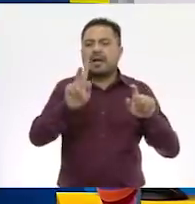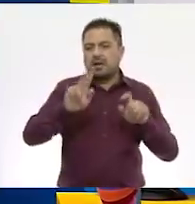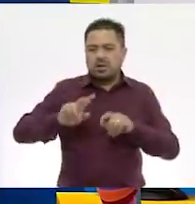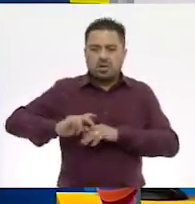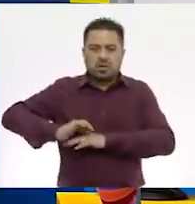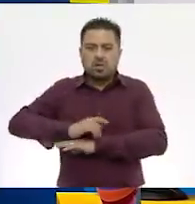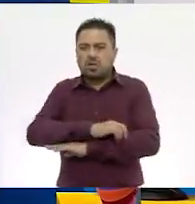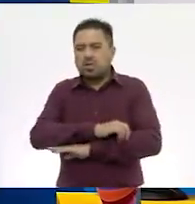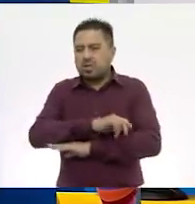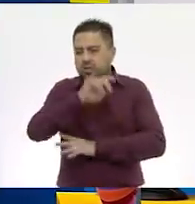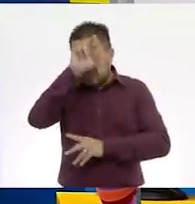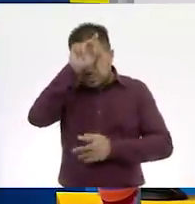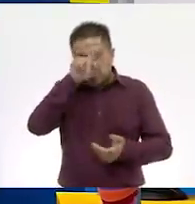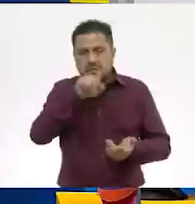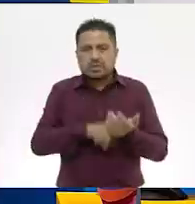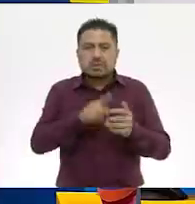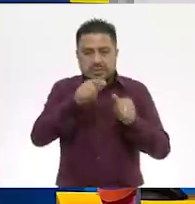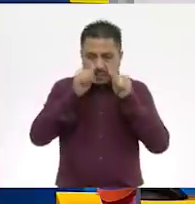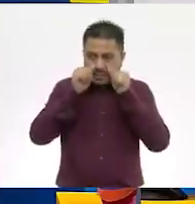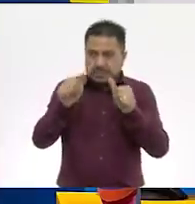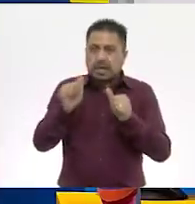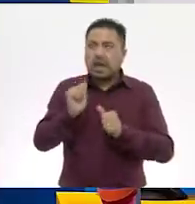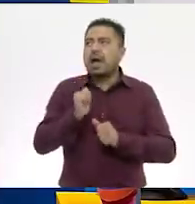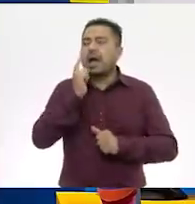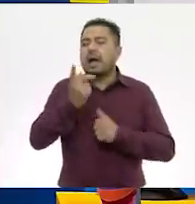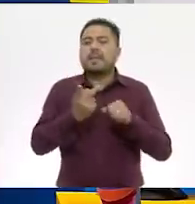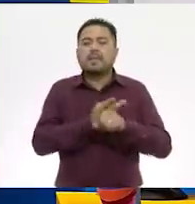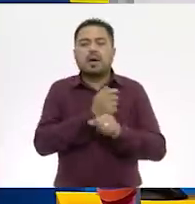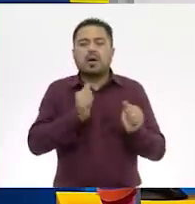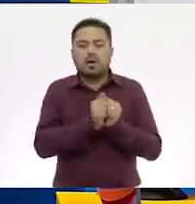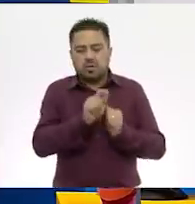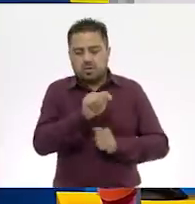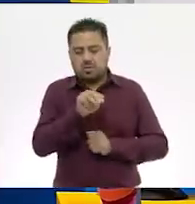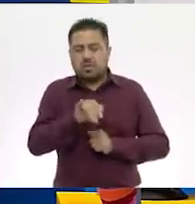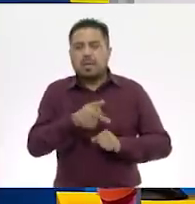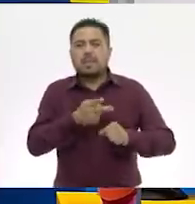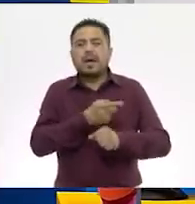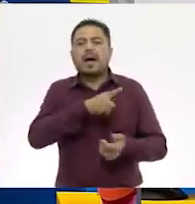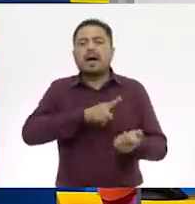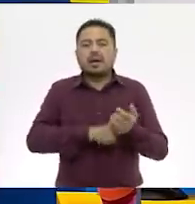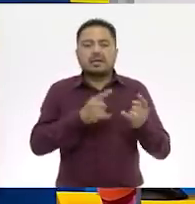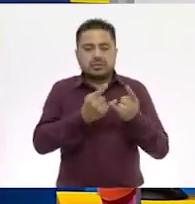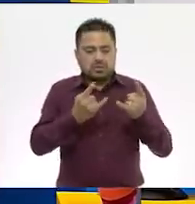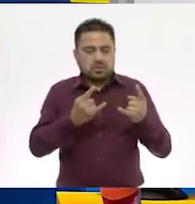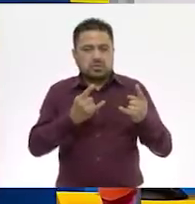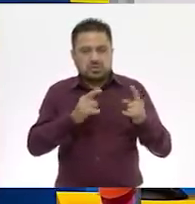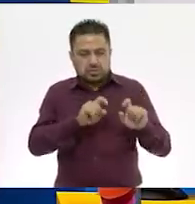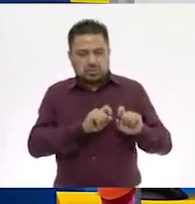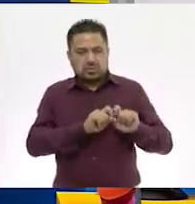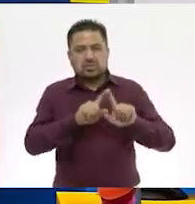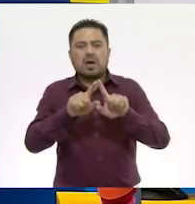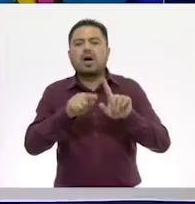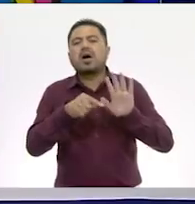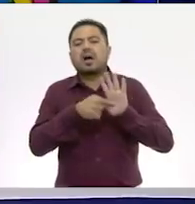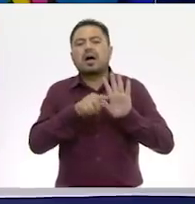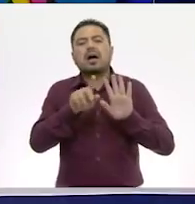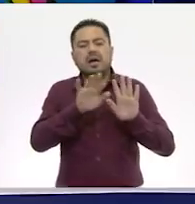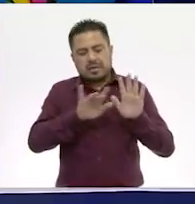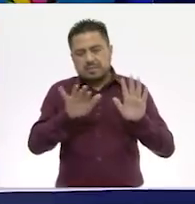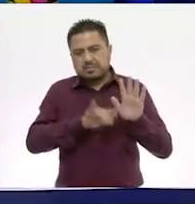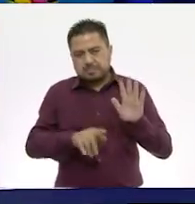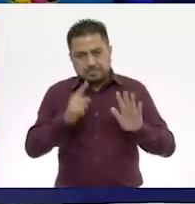hormiga, de Esopo. Pongan mucha atención, pues algo de lo que pasó a Ton le sucedió a nuestros personajes de esta historia. Vamos a hacer la lectura.